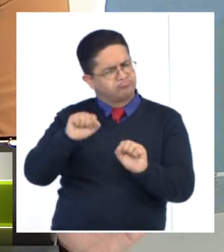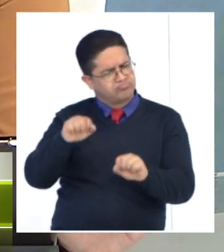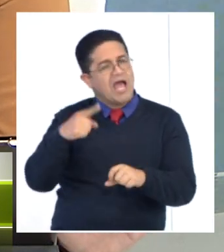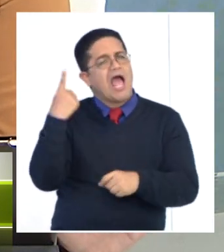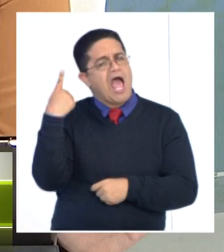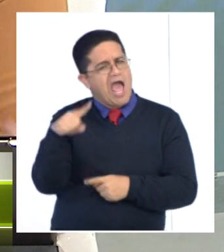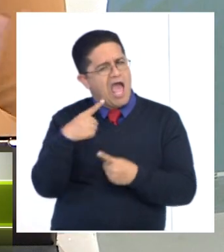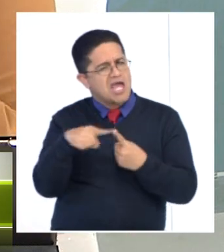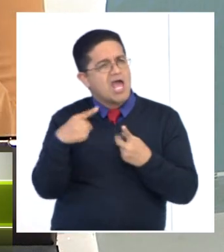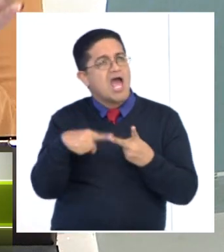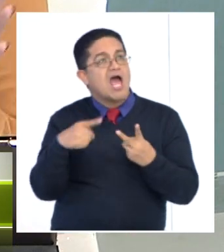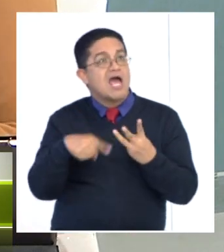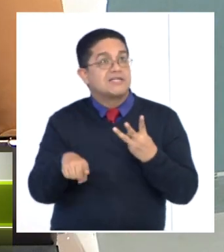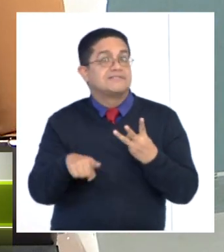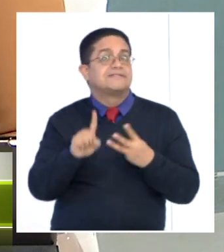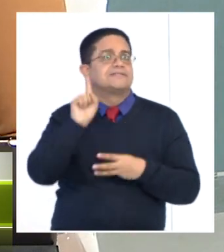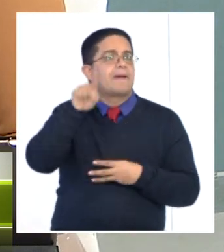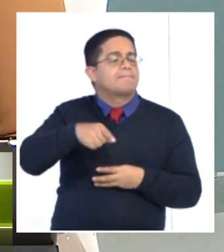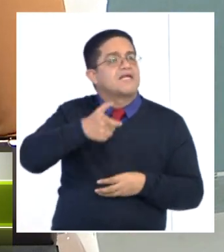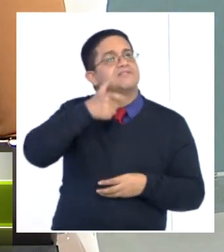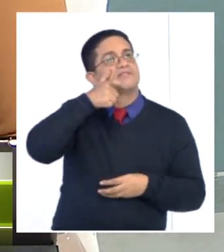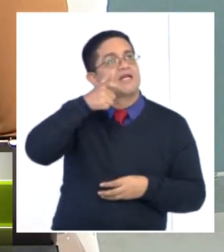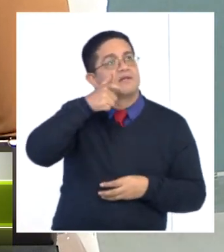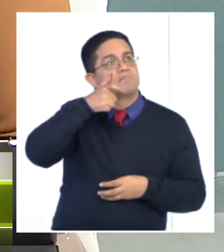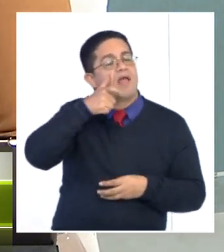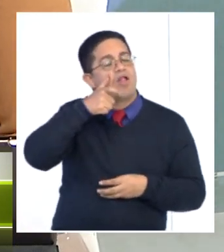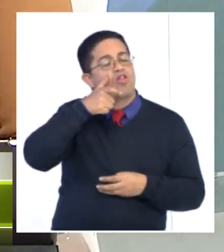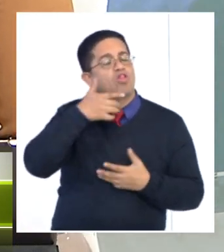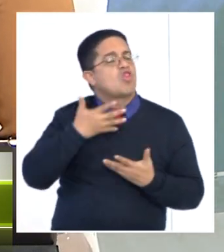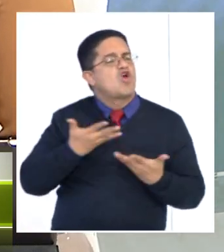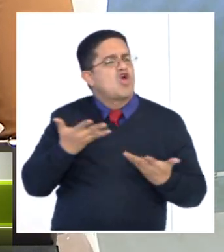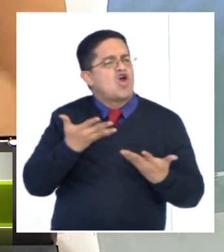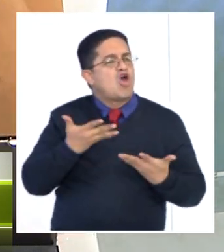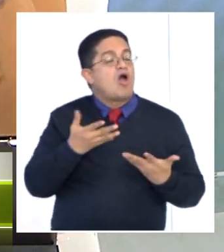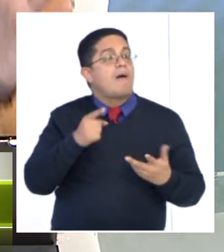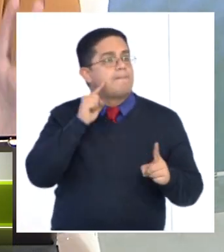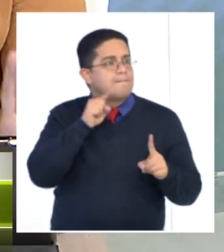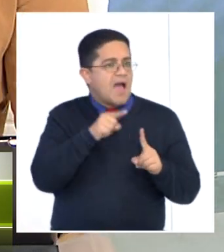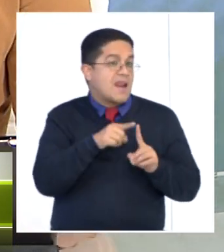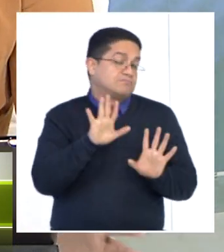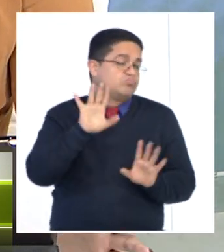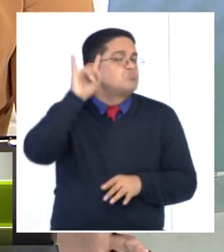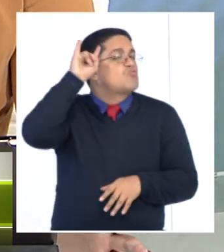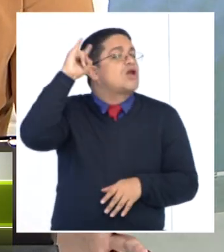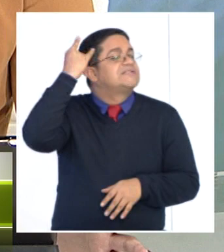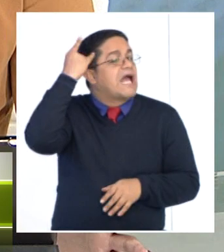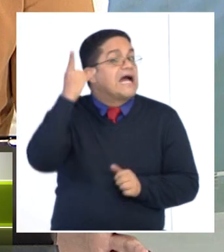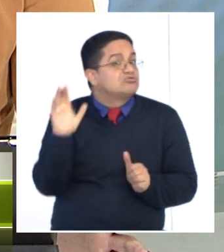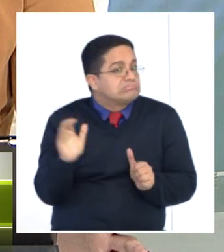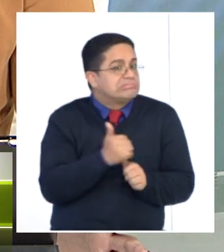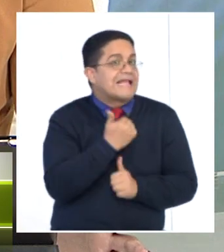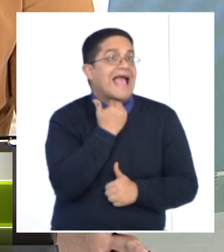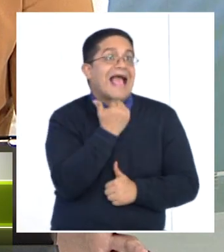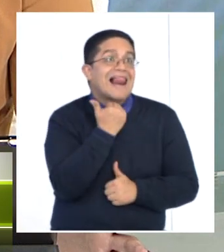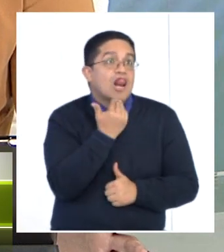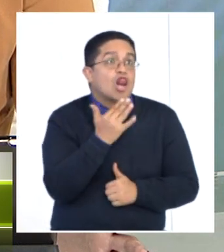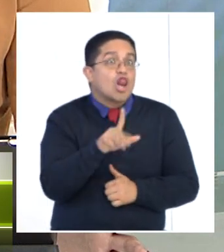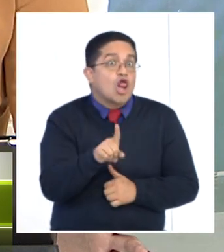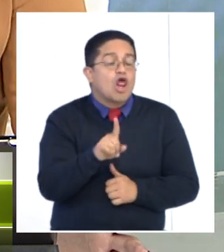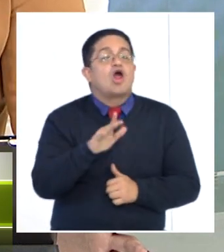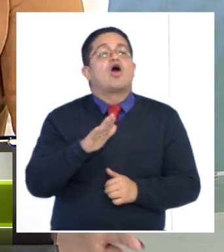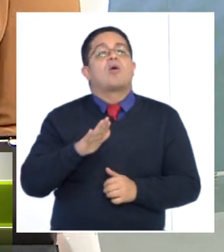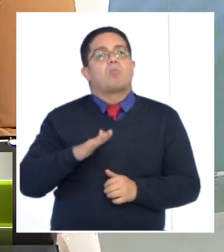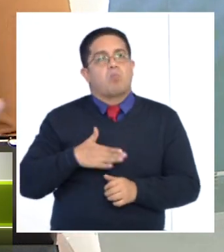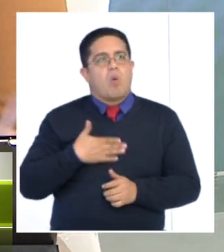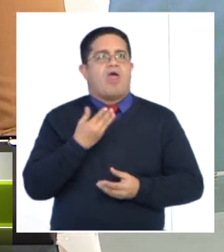modificables, no modificables y seguimientos que podemos hacer para que si aparecen estas células cancerígenas podamos hacerlo de la